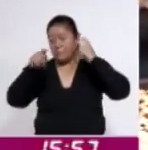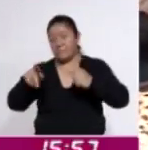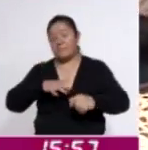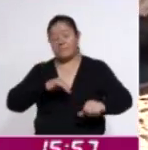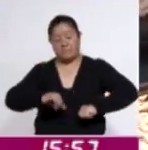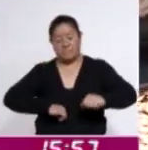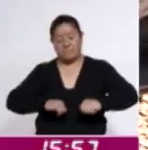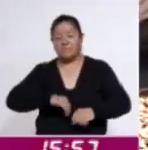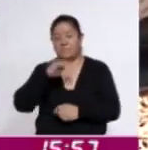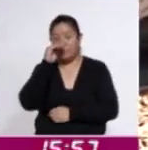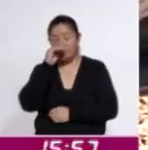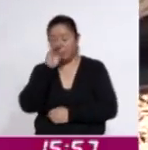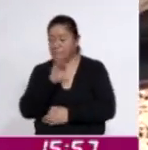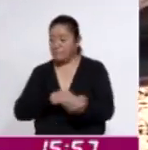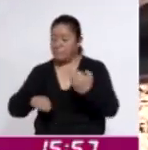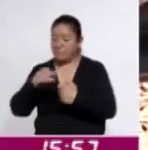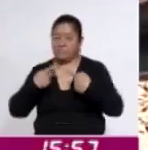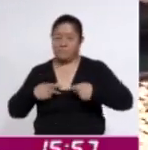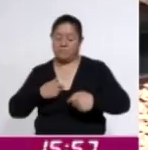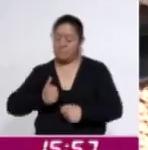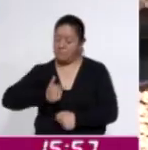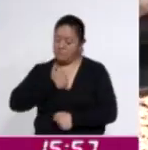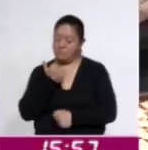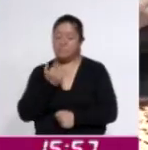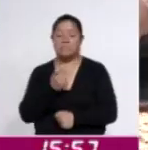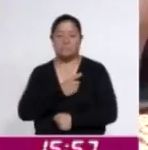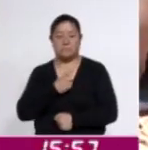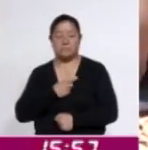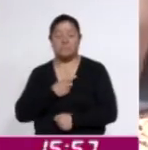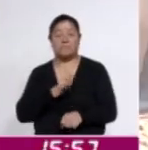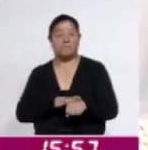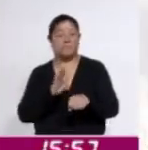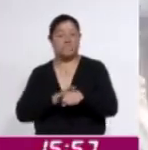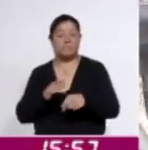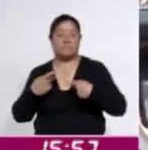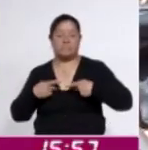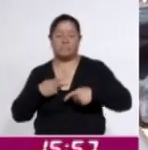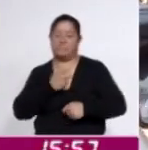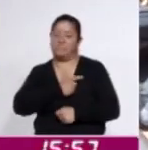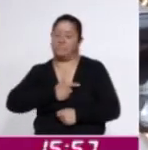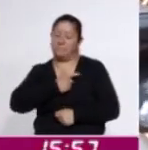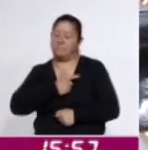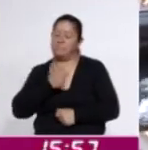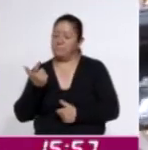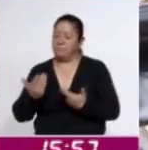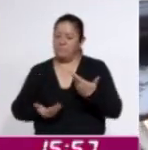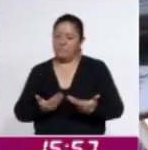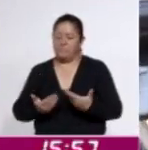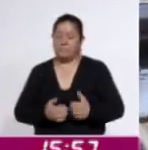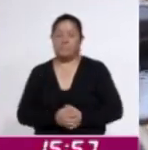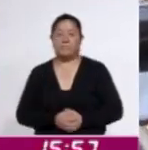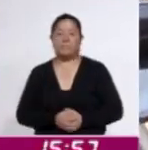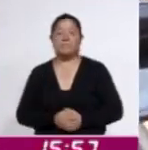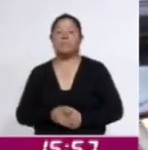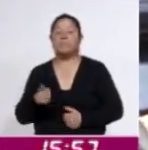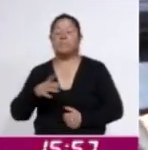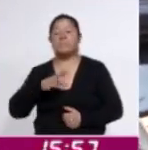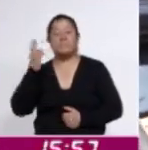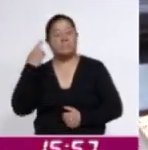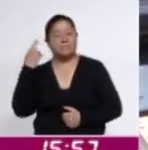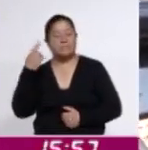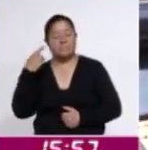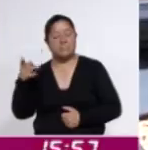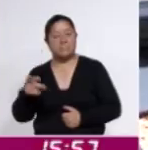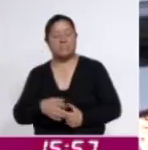la gente debe de aprovechar y sobre todo a quienes nos gusta el bailar por medio de la radio que están